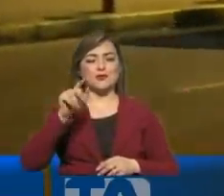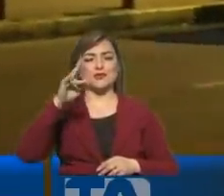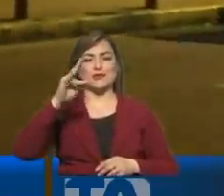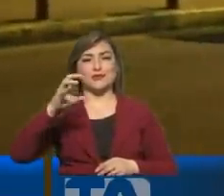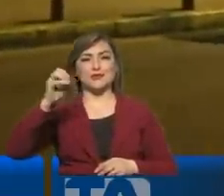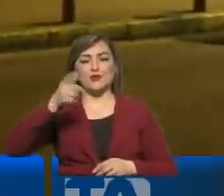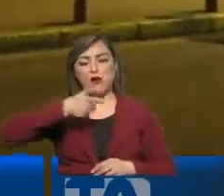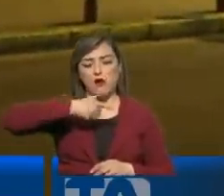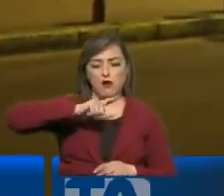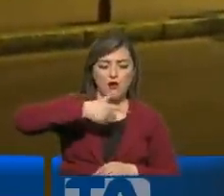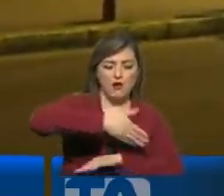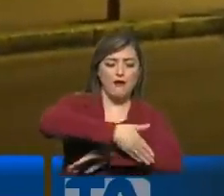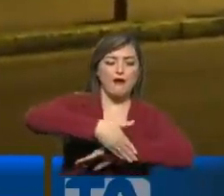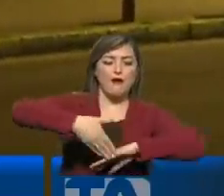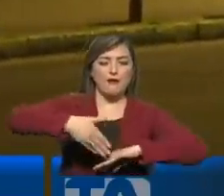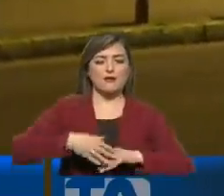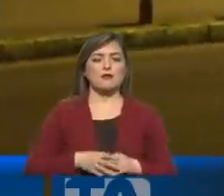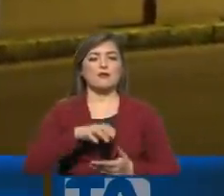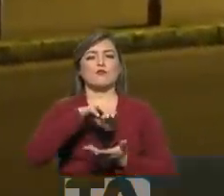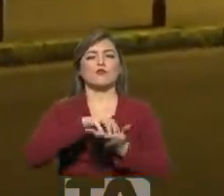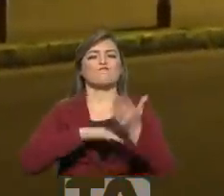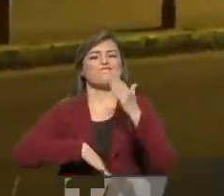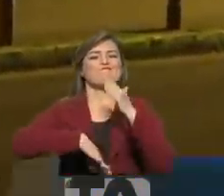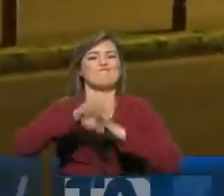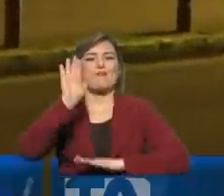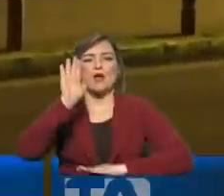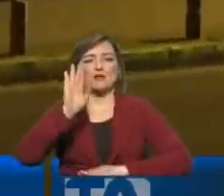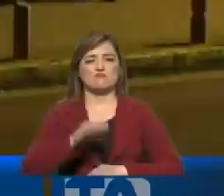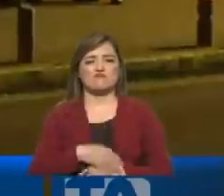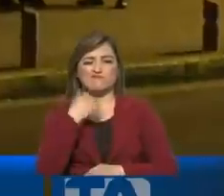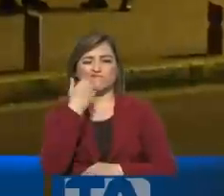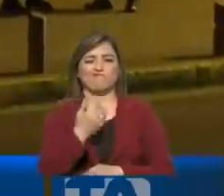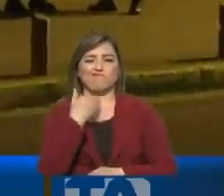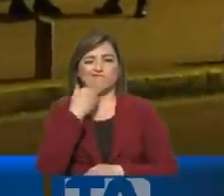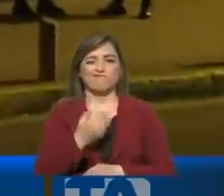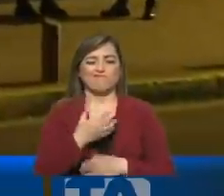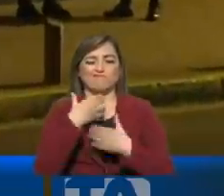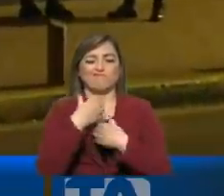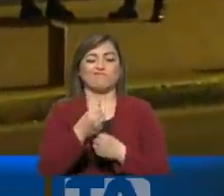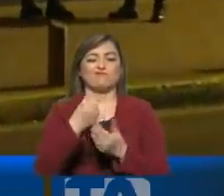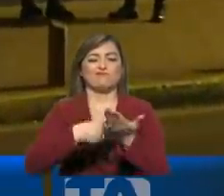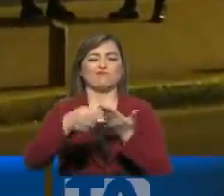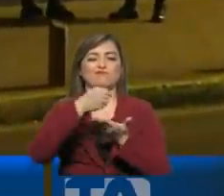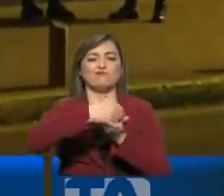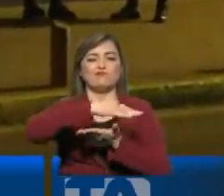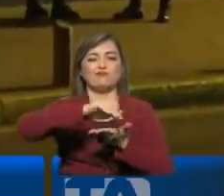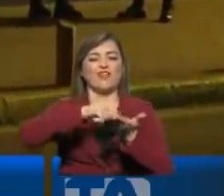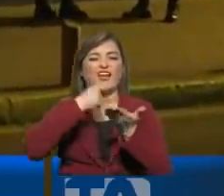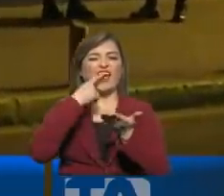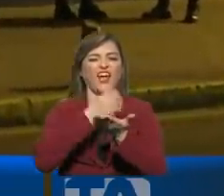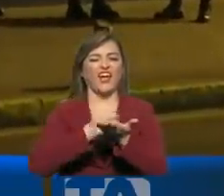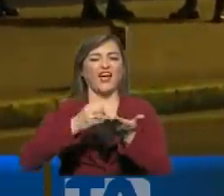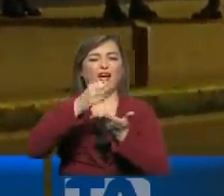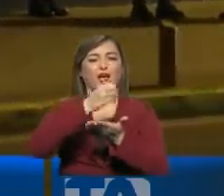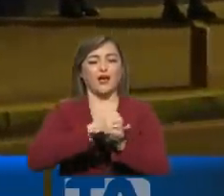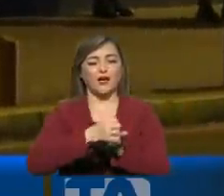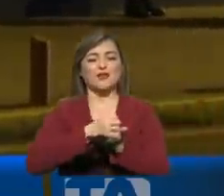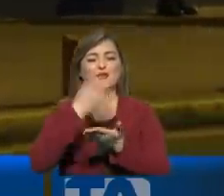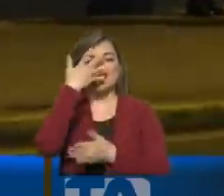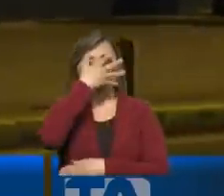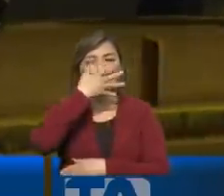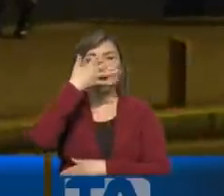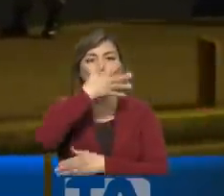20.700 libadores en las calles. Las provincias con más incivilidades reportadas son Guayas, Manabí, El Oro, Esmeraldas y